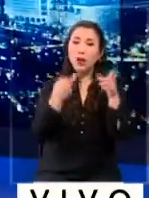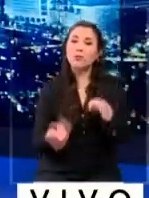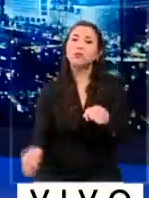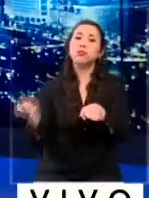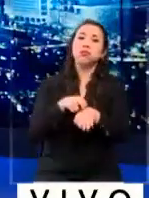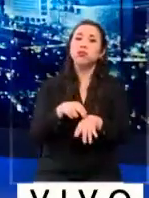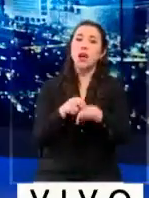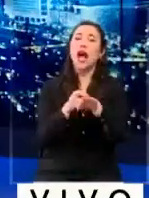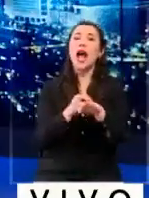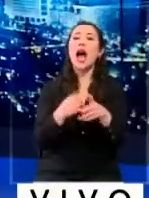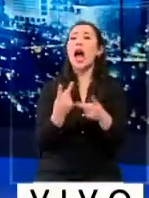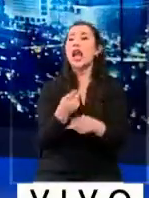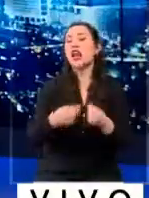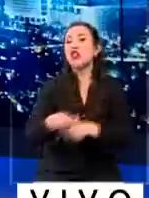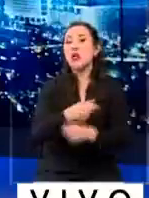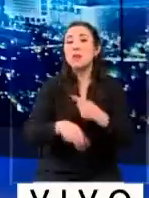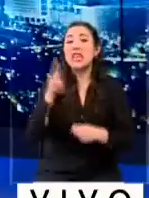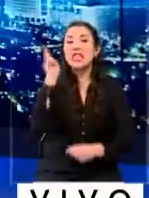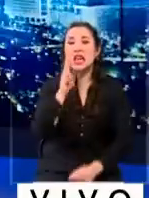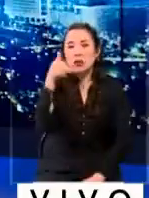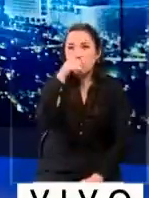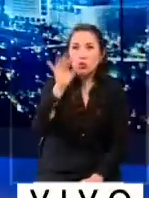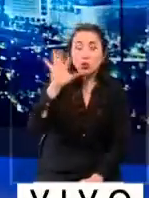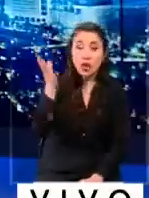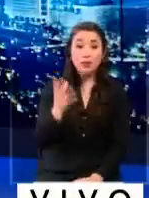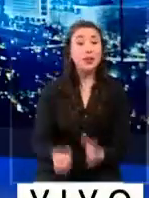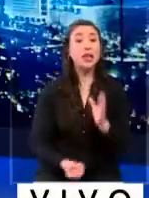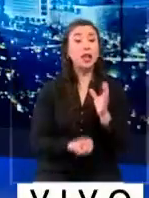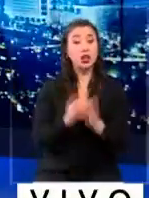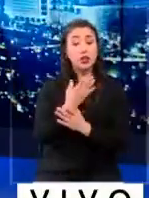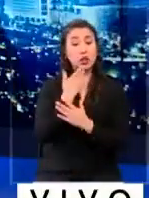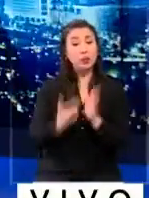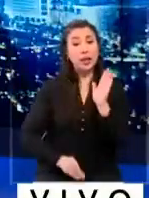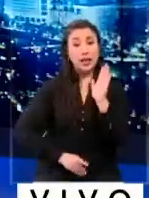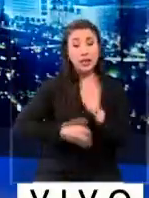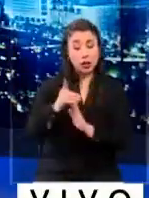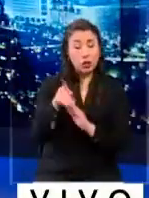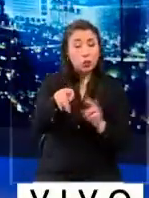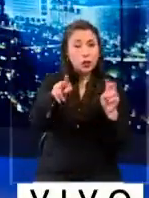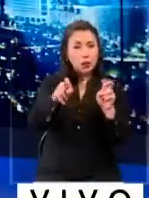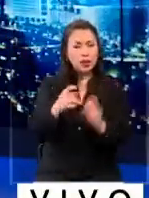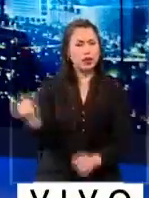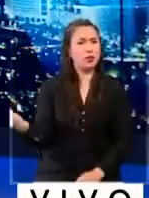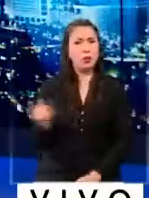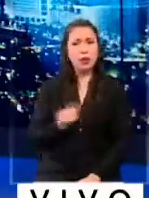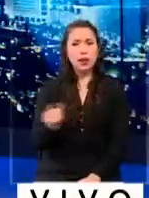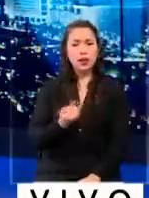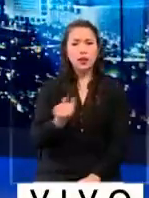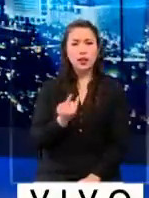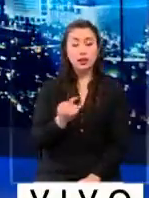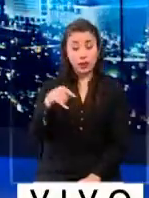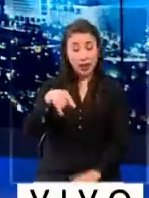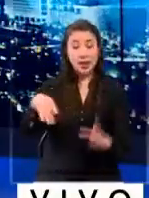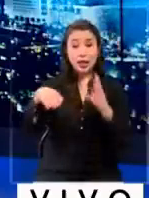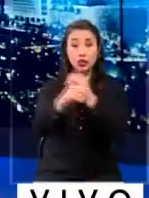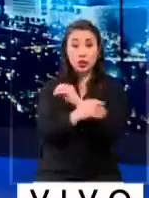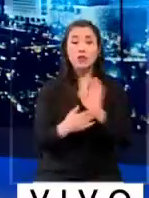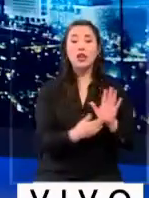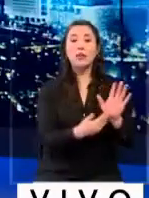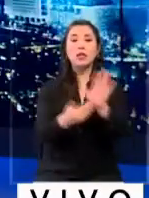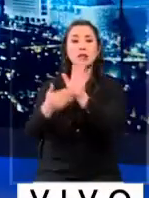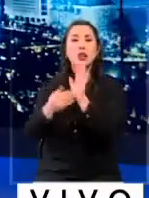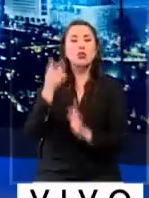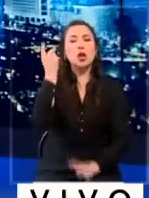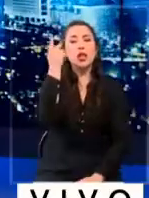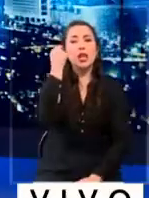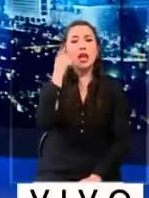economía sin emisiones de carbono la innovación y el desarrollo un tema urgente sobre el que esta noche van a presentar sus propuestas